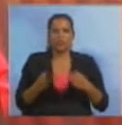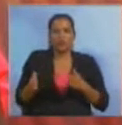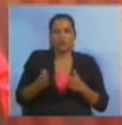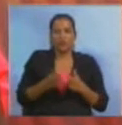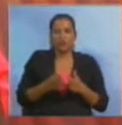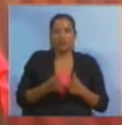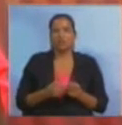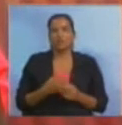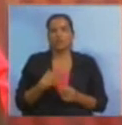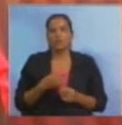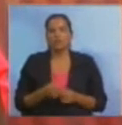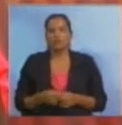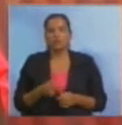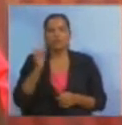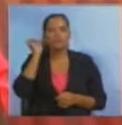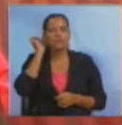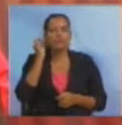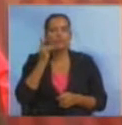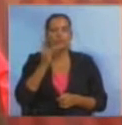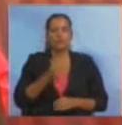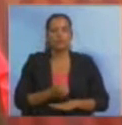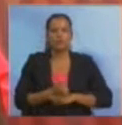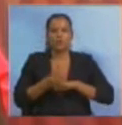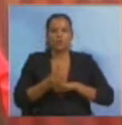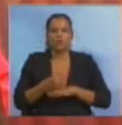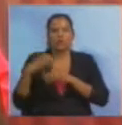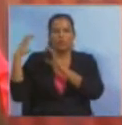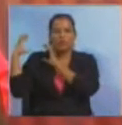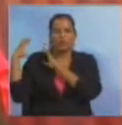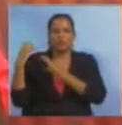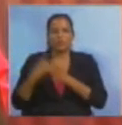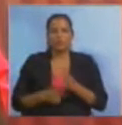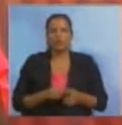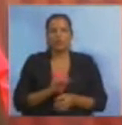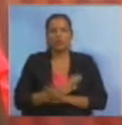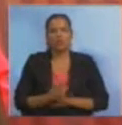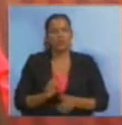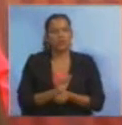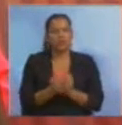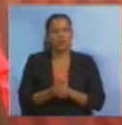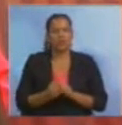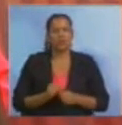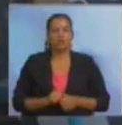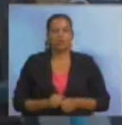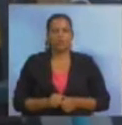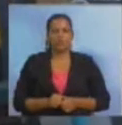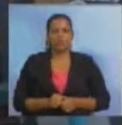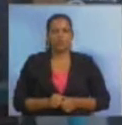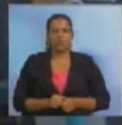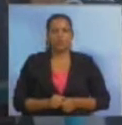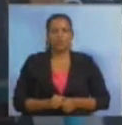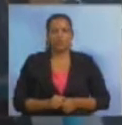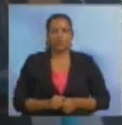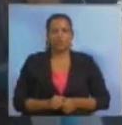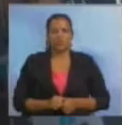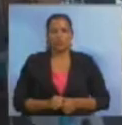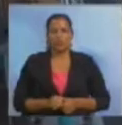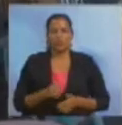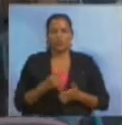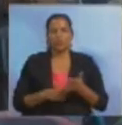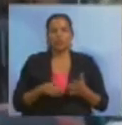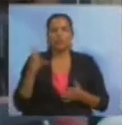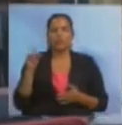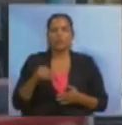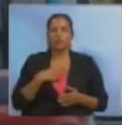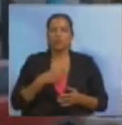sobrepasando sus predios. La mujer exige a las autoridades municipales solucionen este inconveniente. Que no